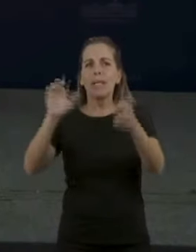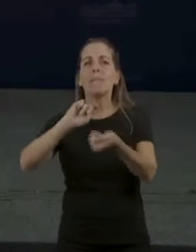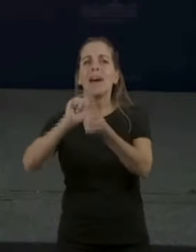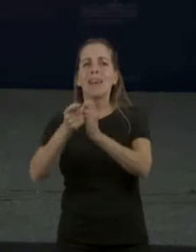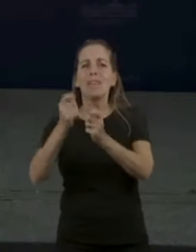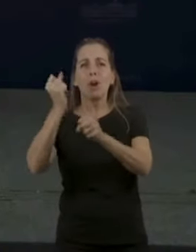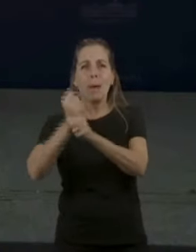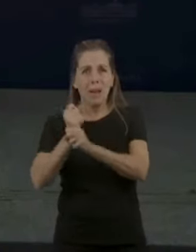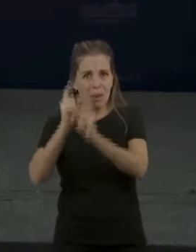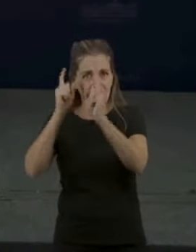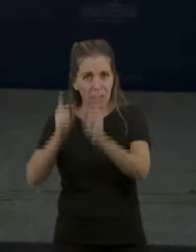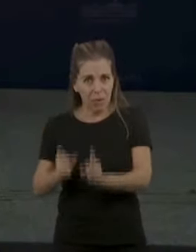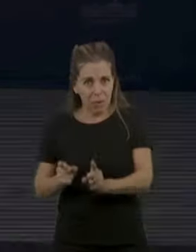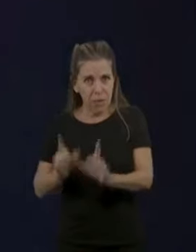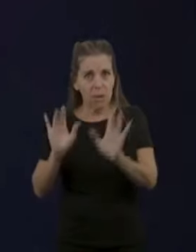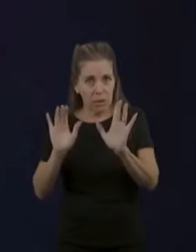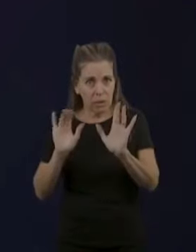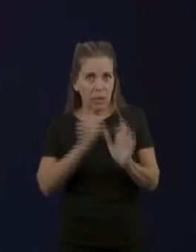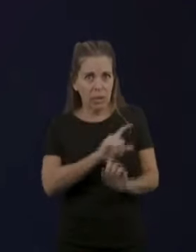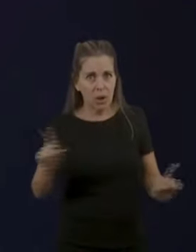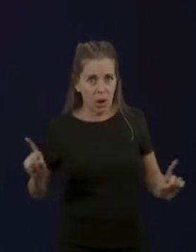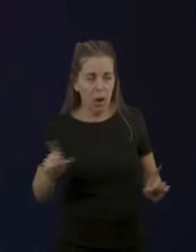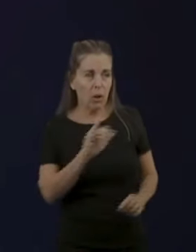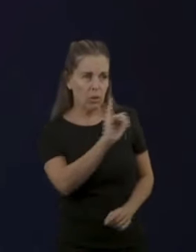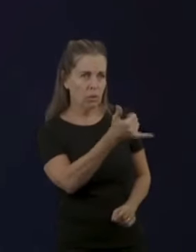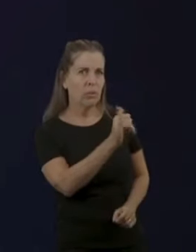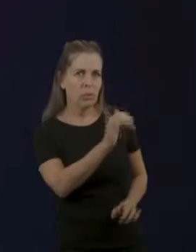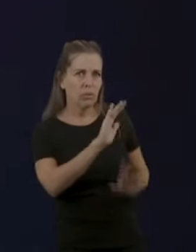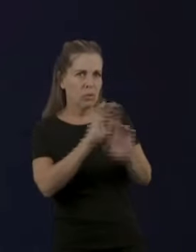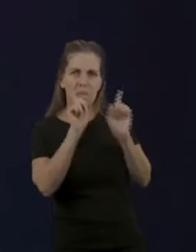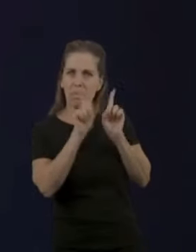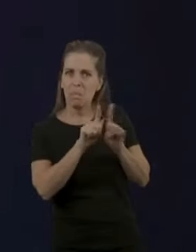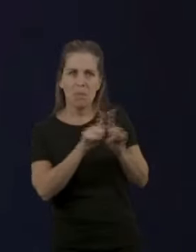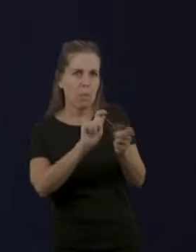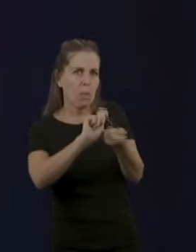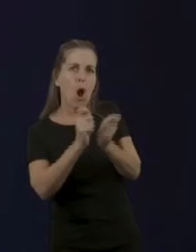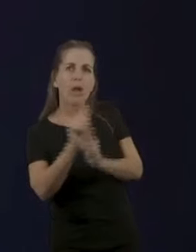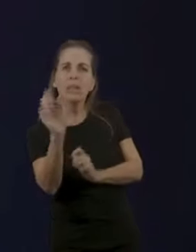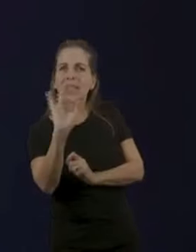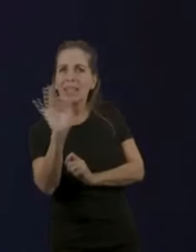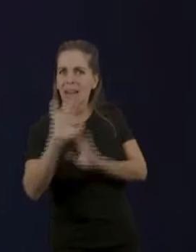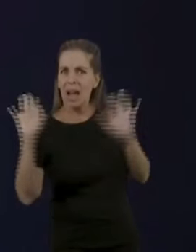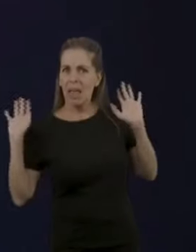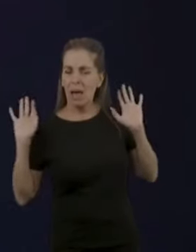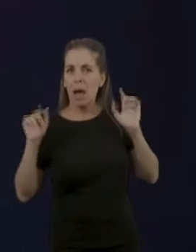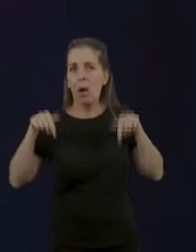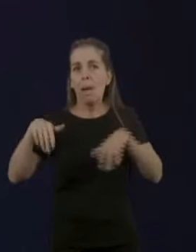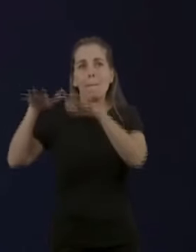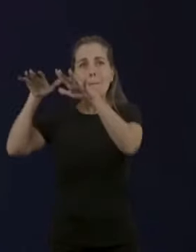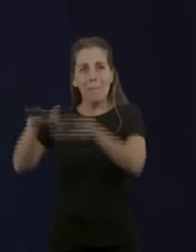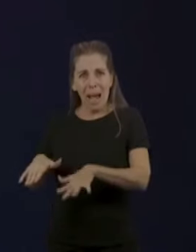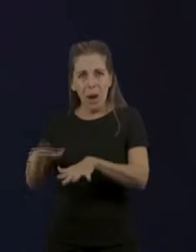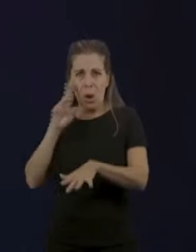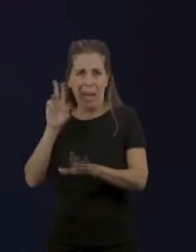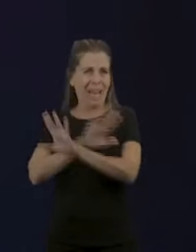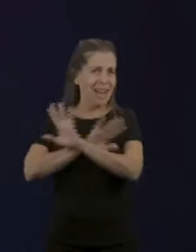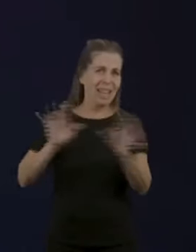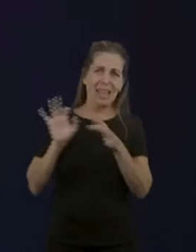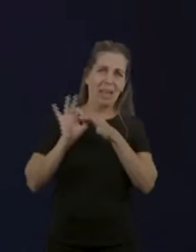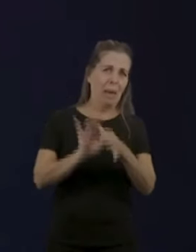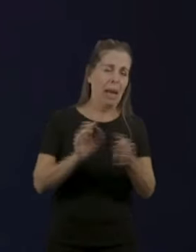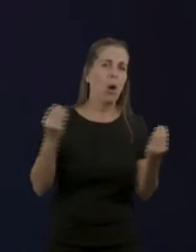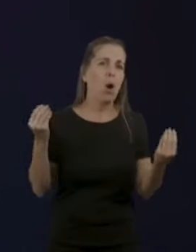claro A ver no te repito no tiene nada absolutamente nada que ver el paro de hoy con el debate